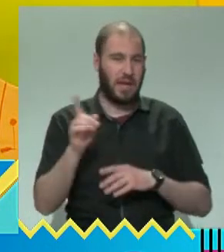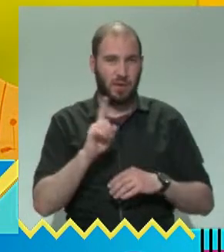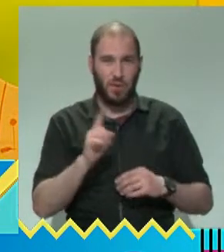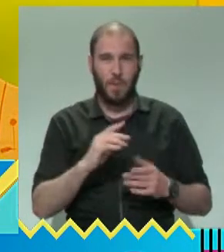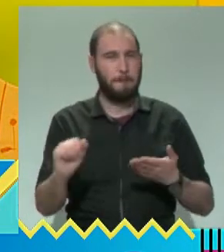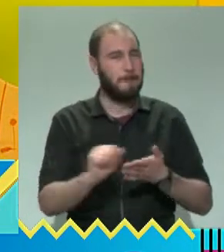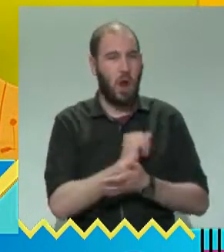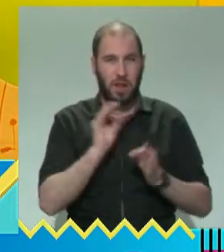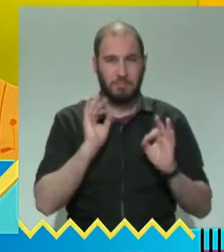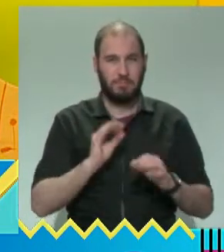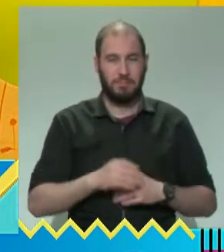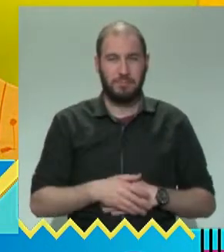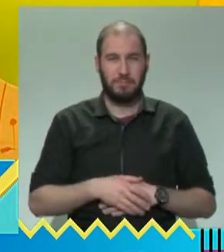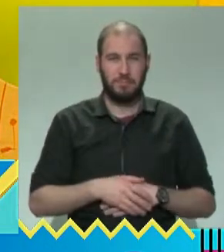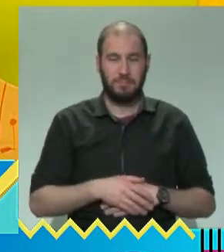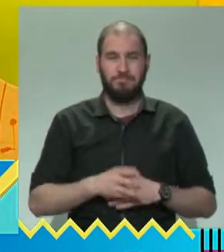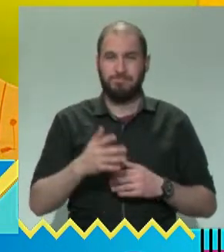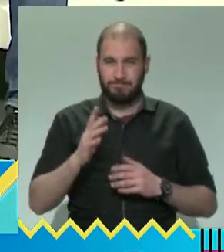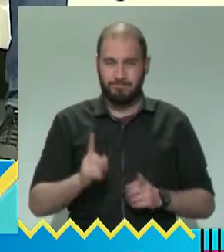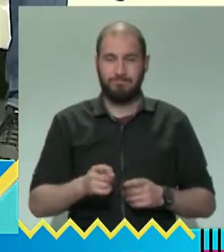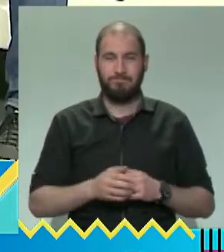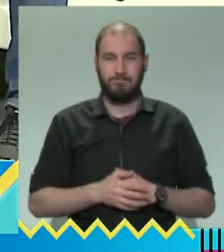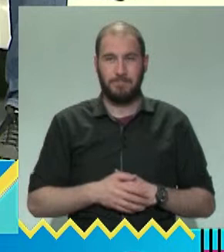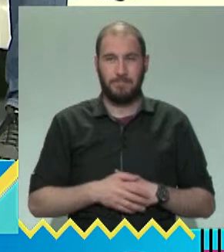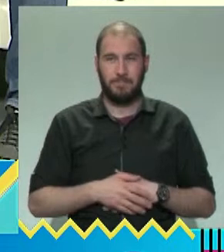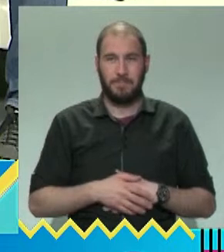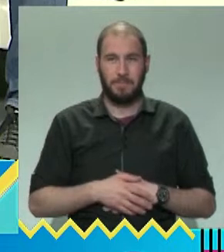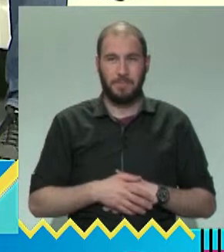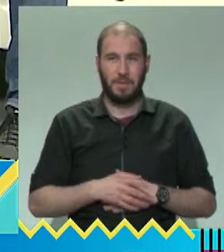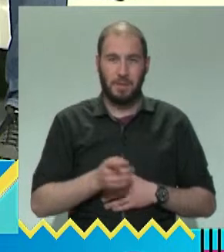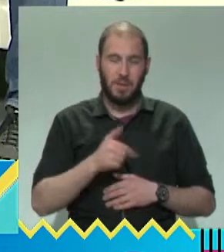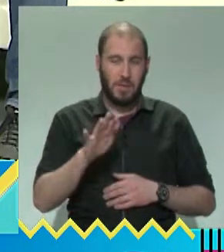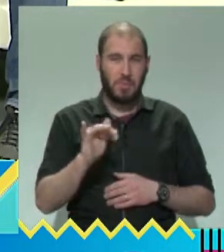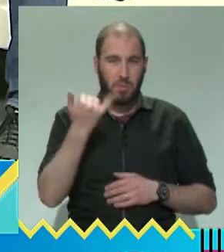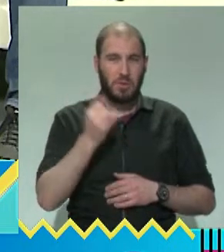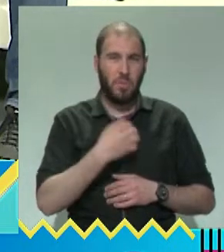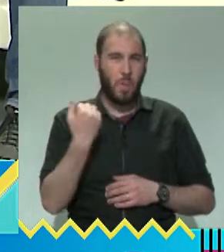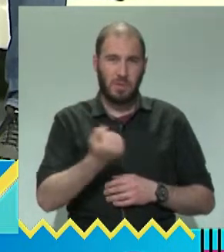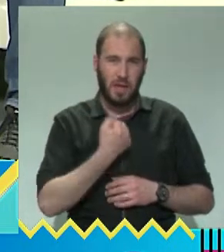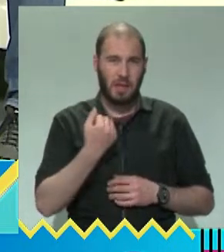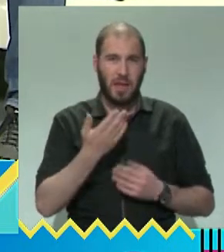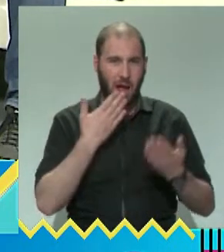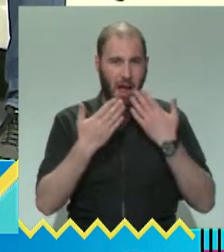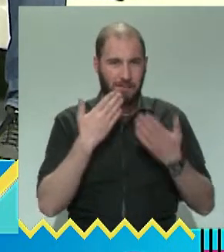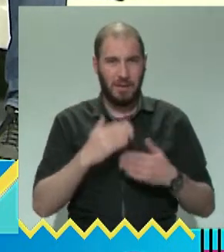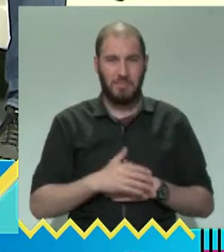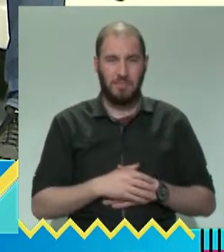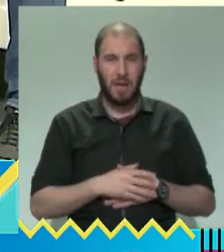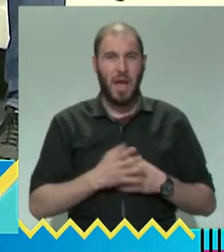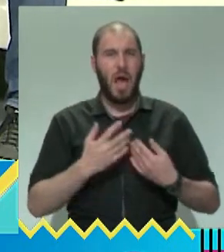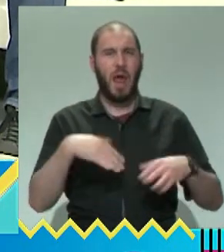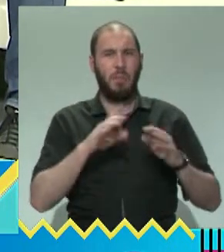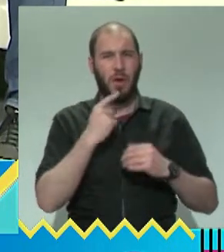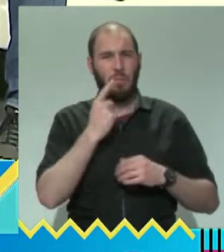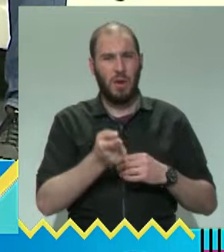lo elimina del ambiente. Bien, para seguir tomando conciencia de lo que estamos hablando. Quizás para